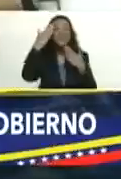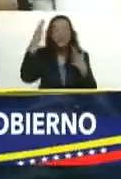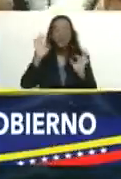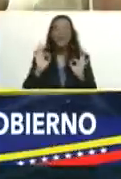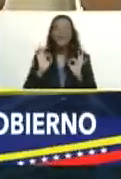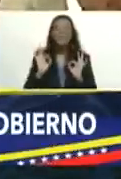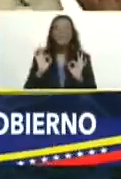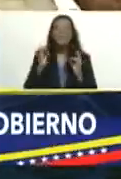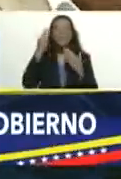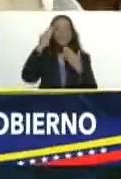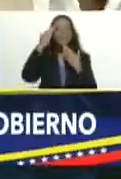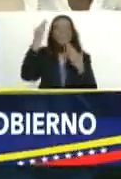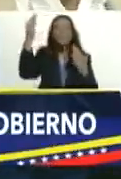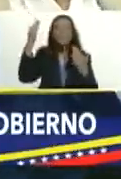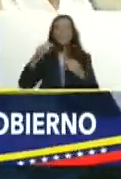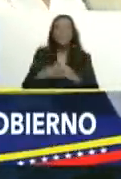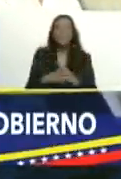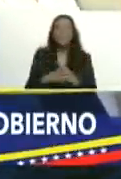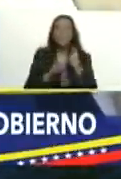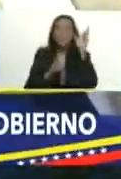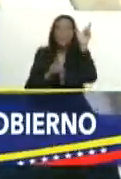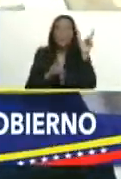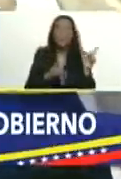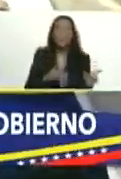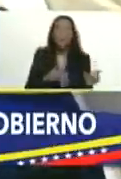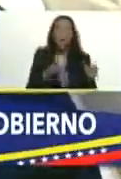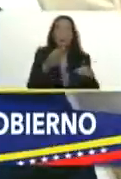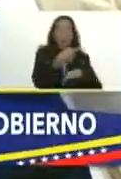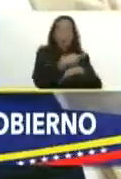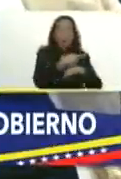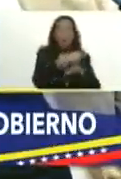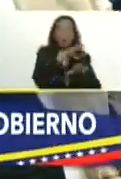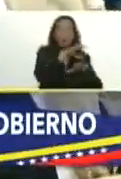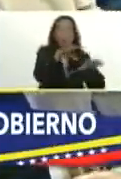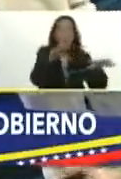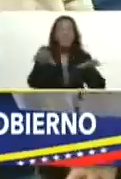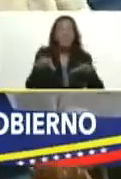especial a los gobernadores,